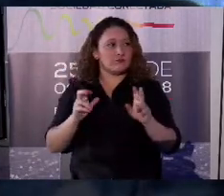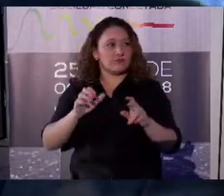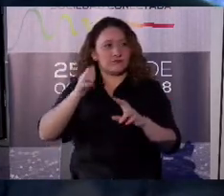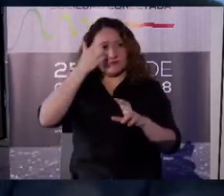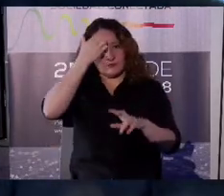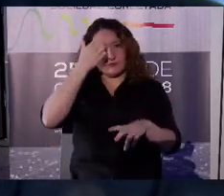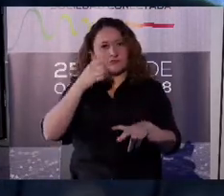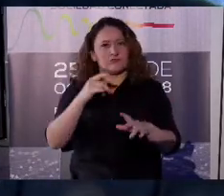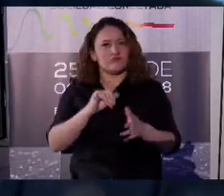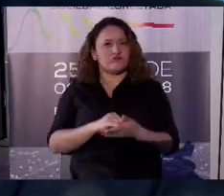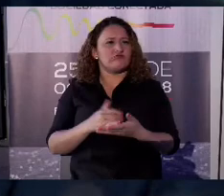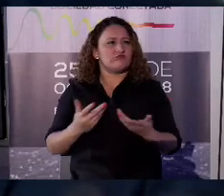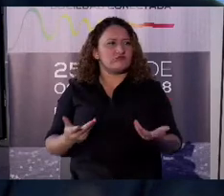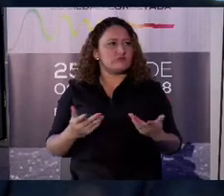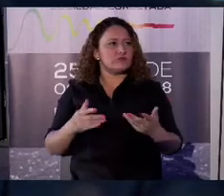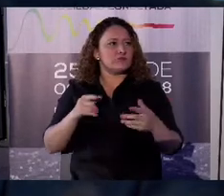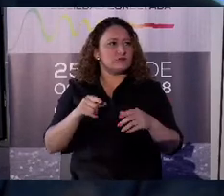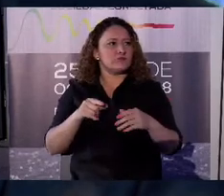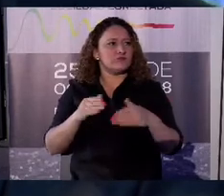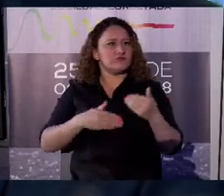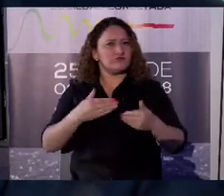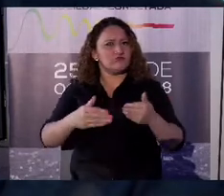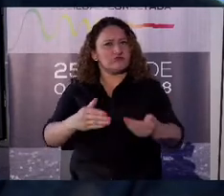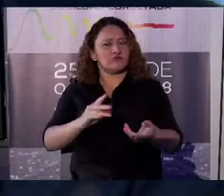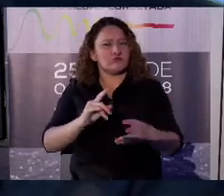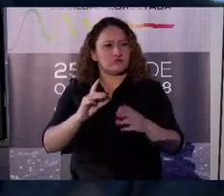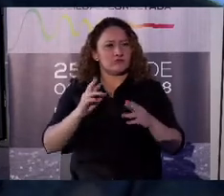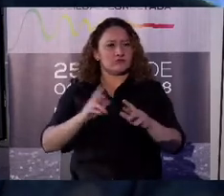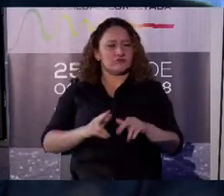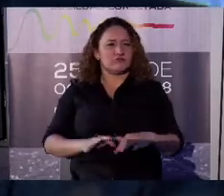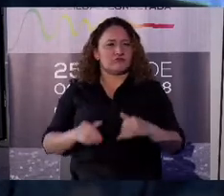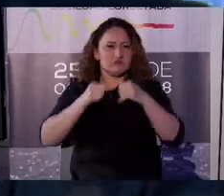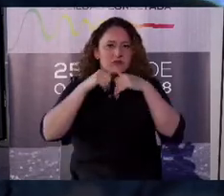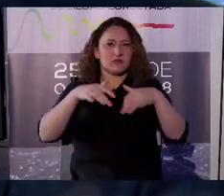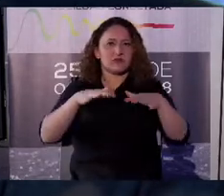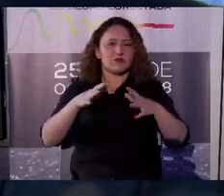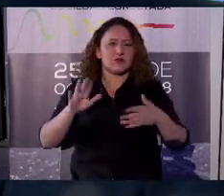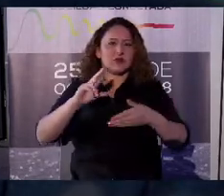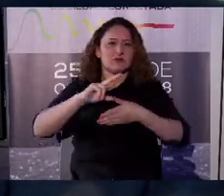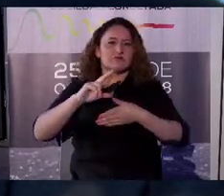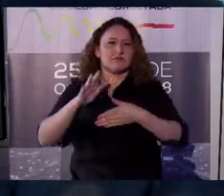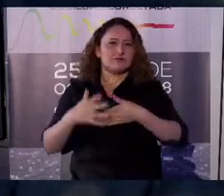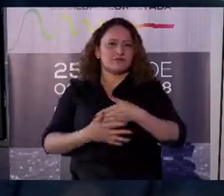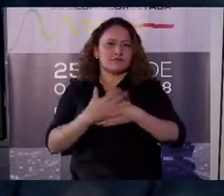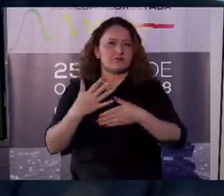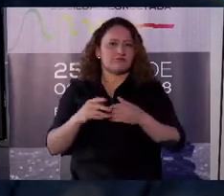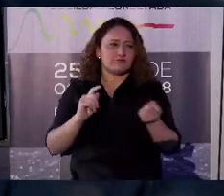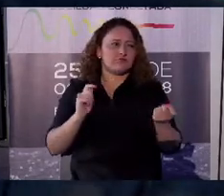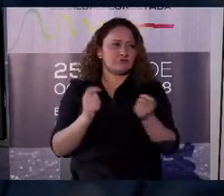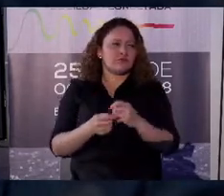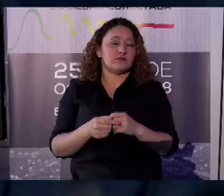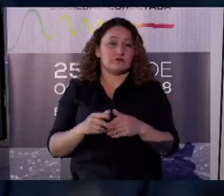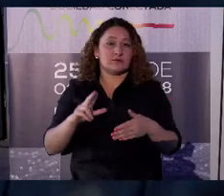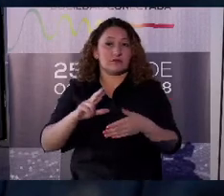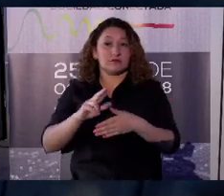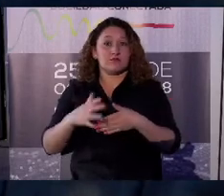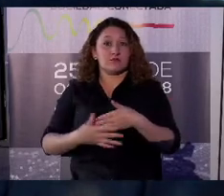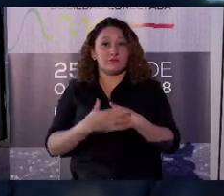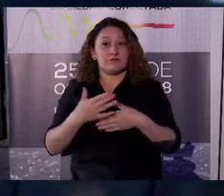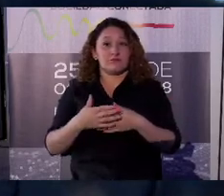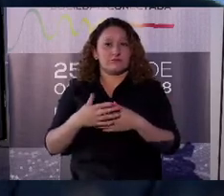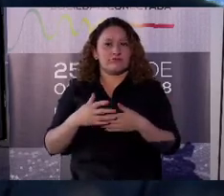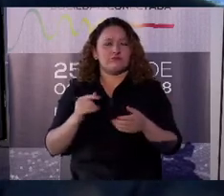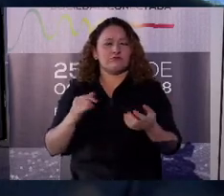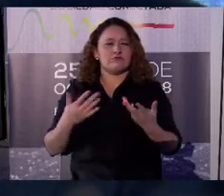central. La digitalización es clave para la transformación productiva de América Latina. América Latina es la región del mundo en la que menos